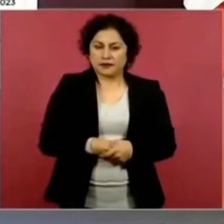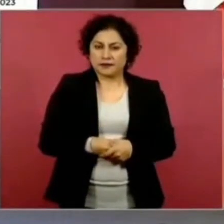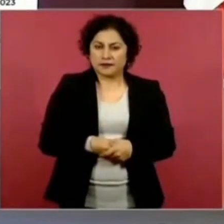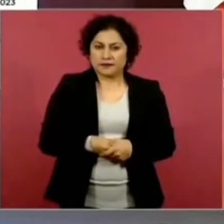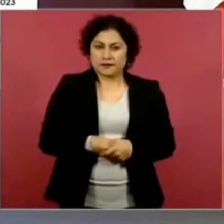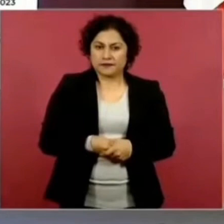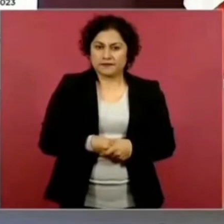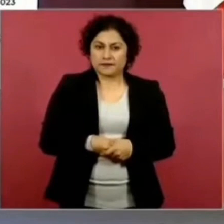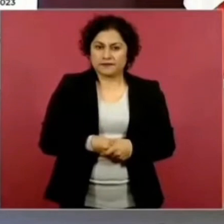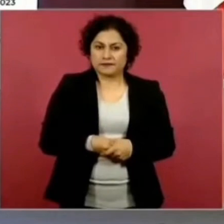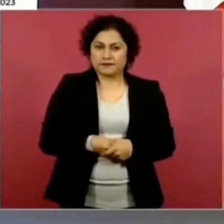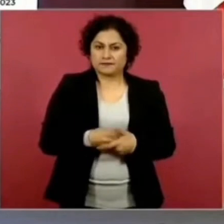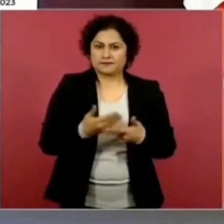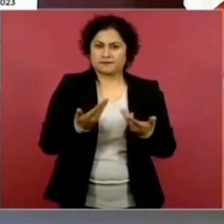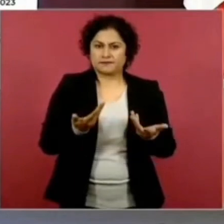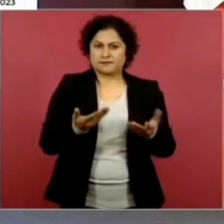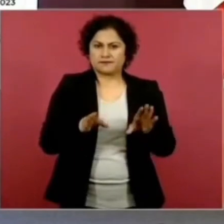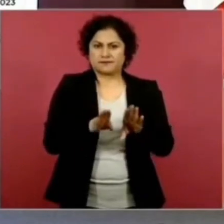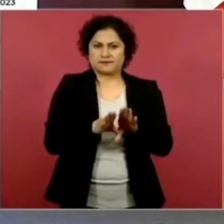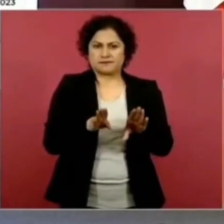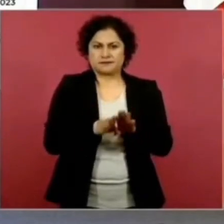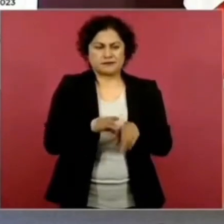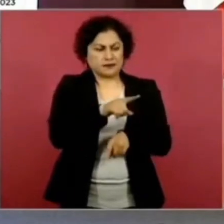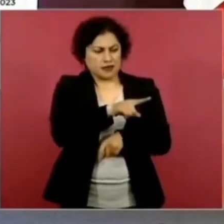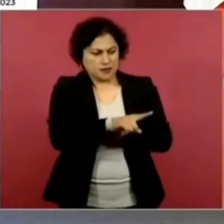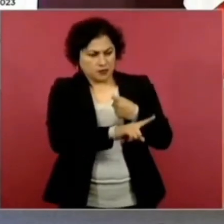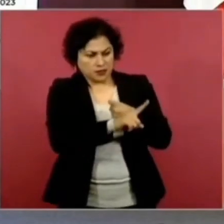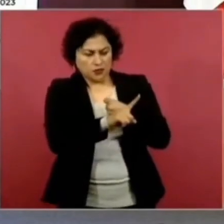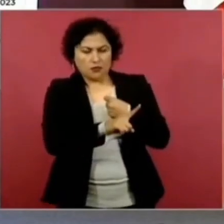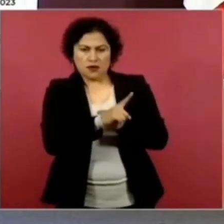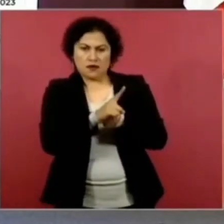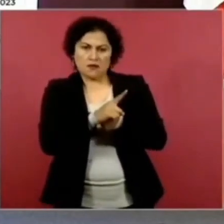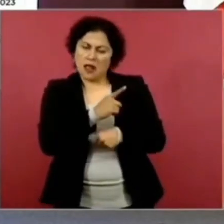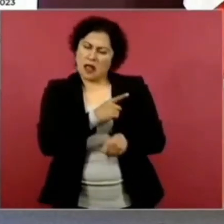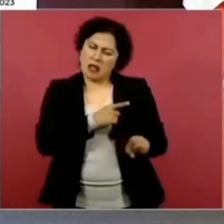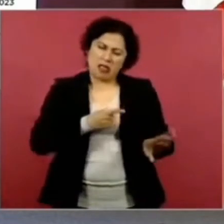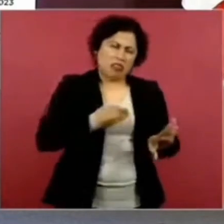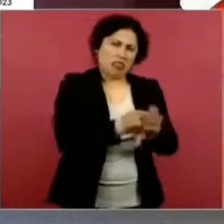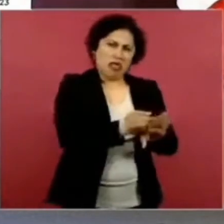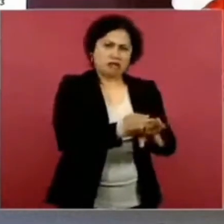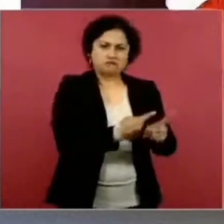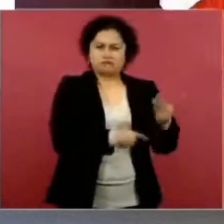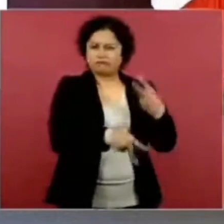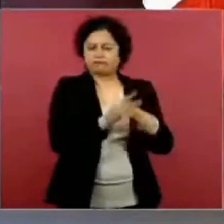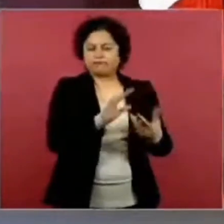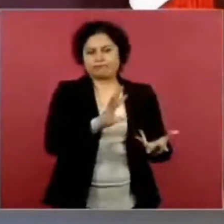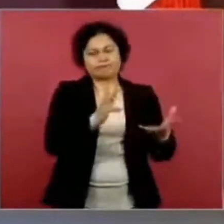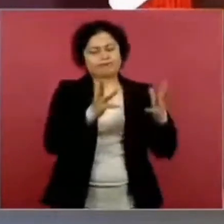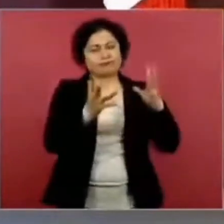un garrotazo a lo tonto al avispero y causó tanto